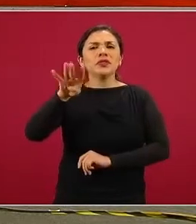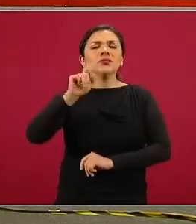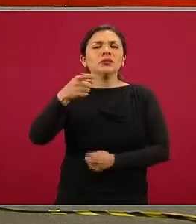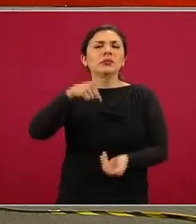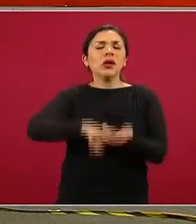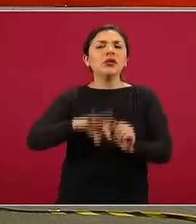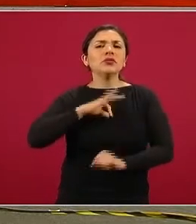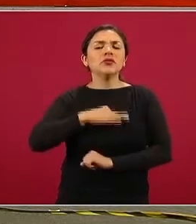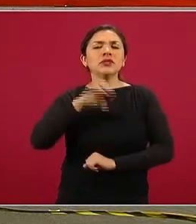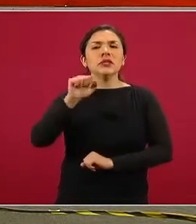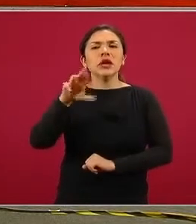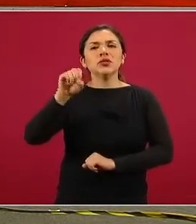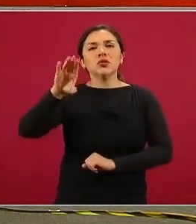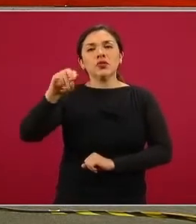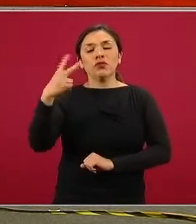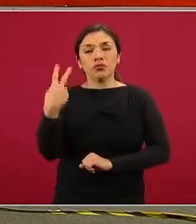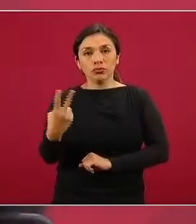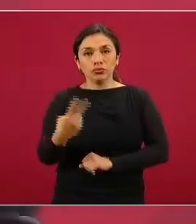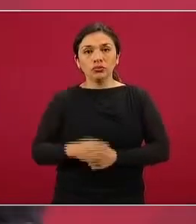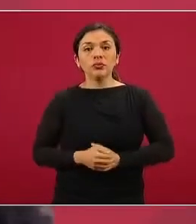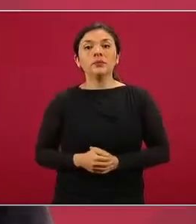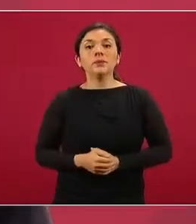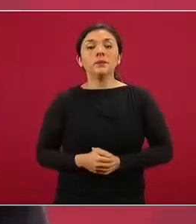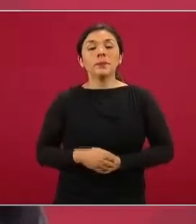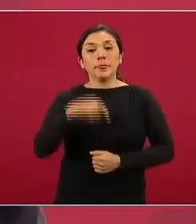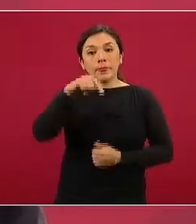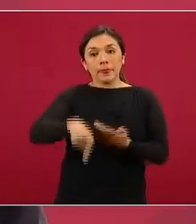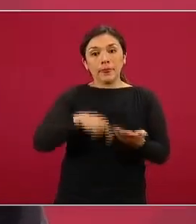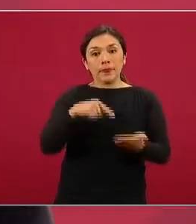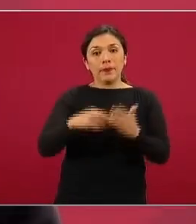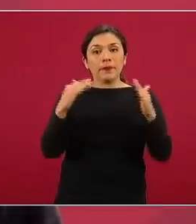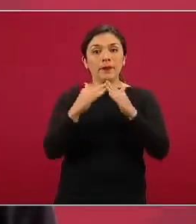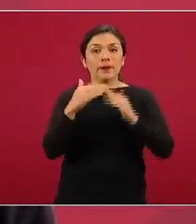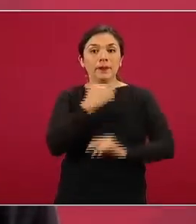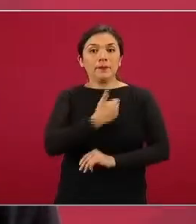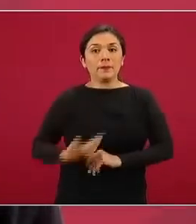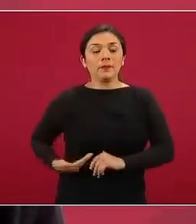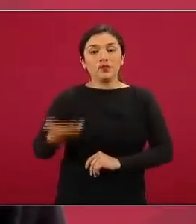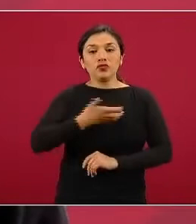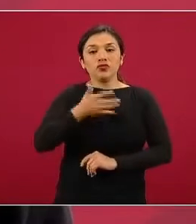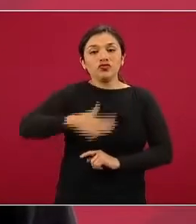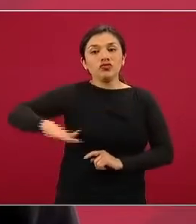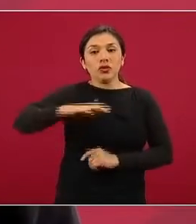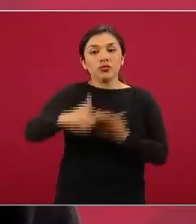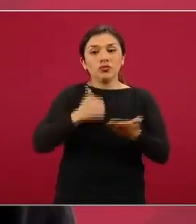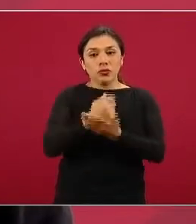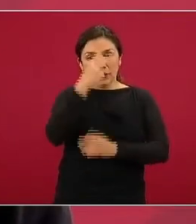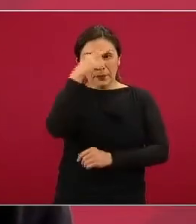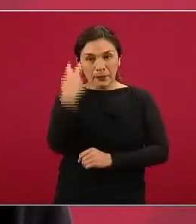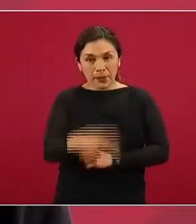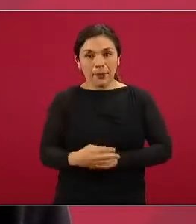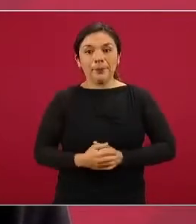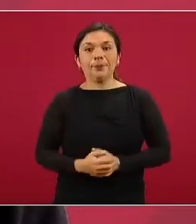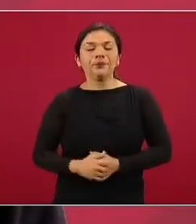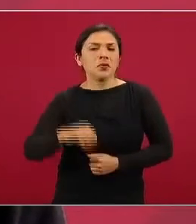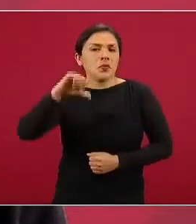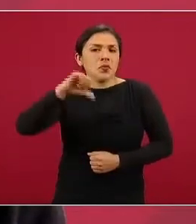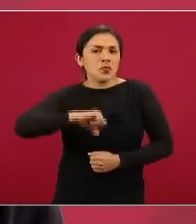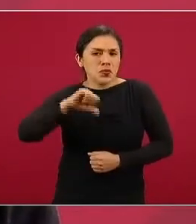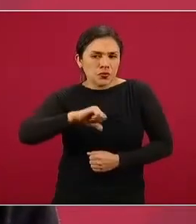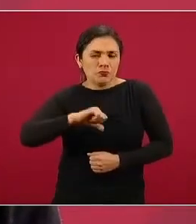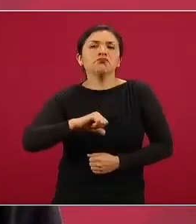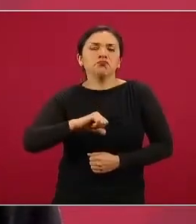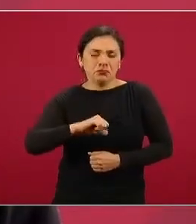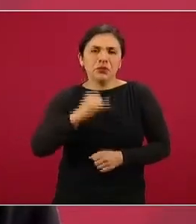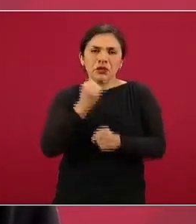el coronavirus SARS-CoV-2, aquí en el Palacio Nacional de México, en la Ciudad de México. Hoy vamos a tener, como